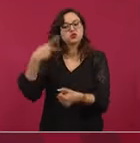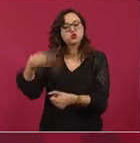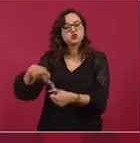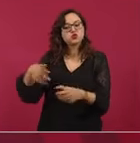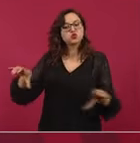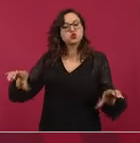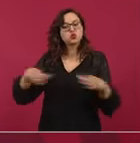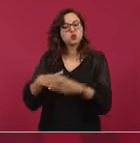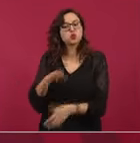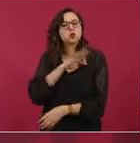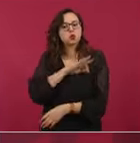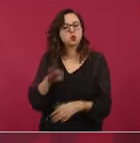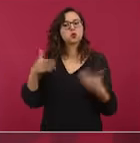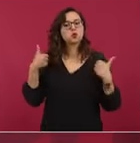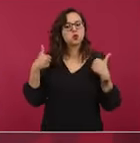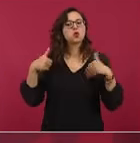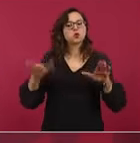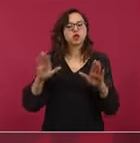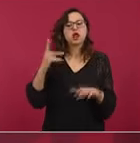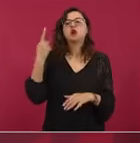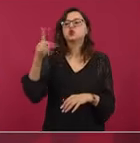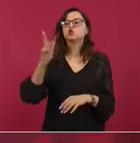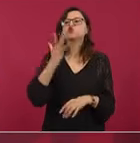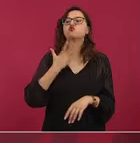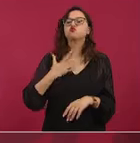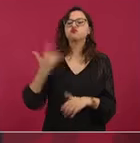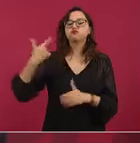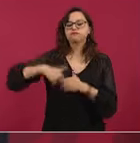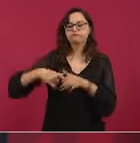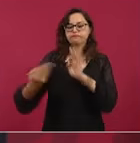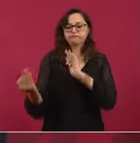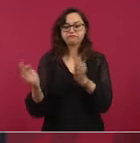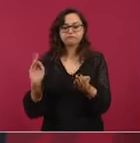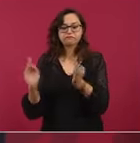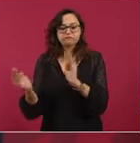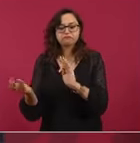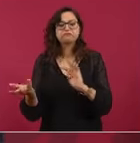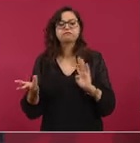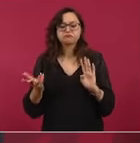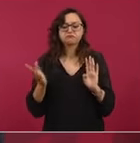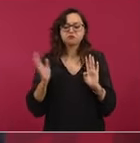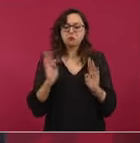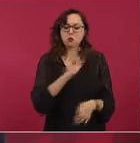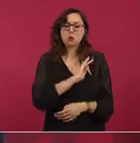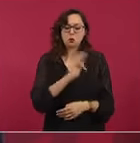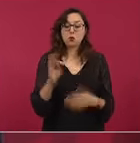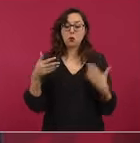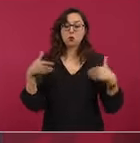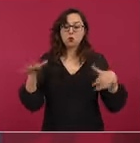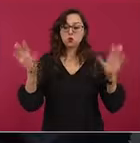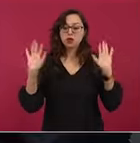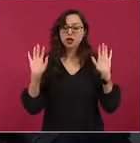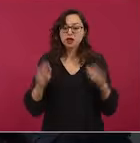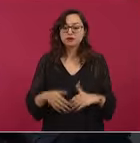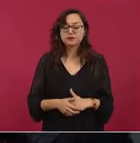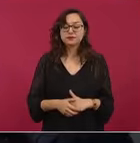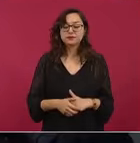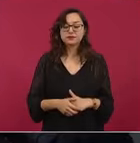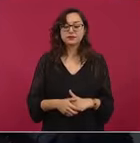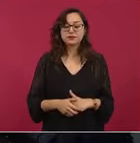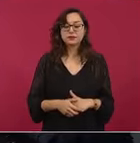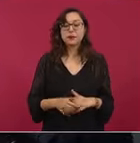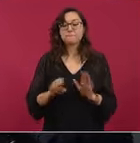sus bombas y pueden tener ahí la distribución de combustible, si se ponen de acuerdo con Pemex. En el caso